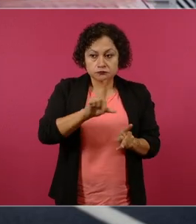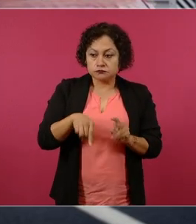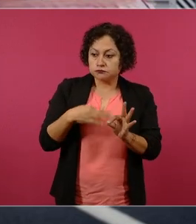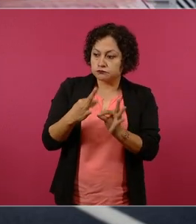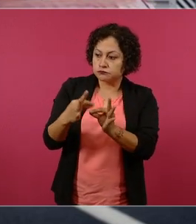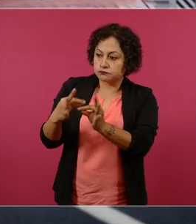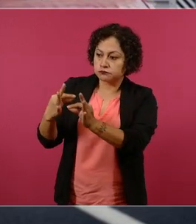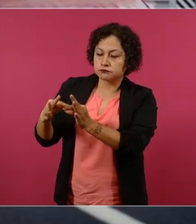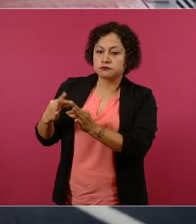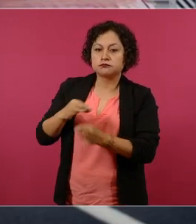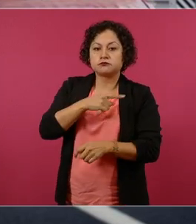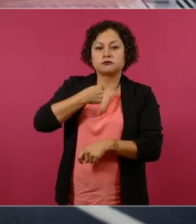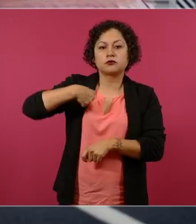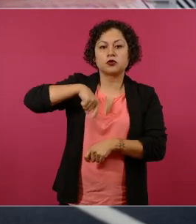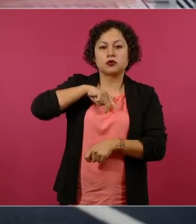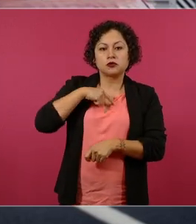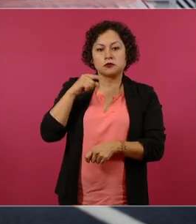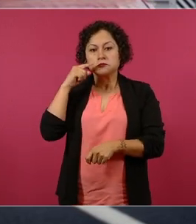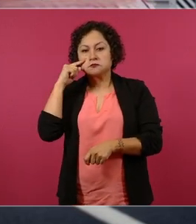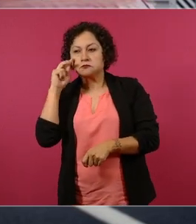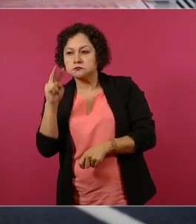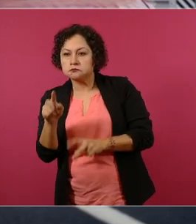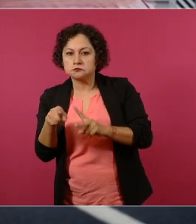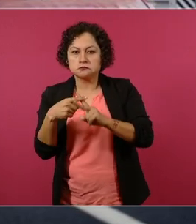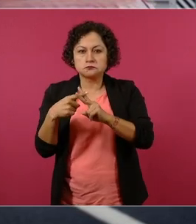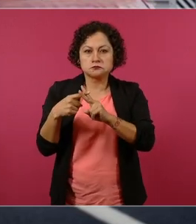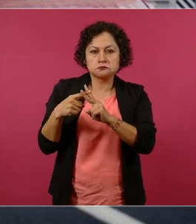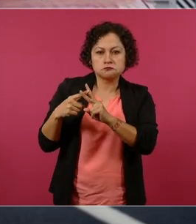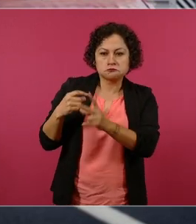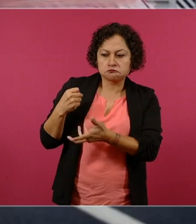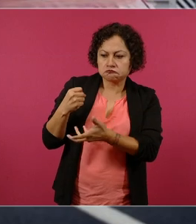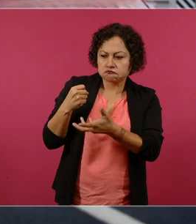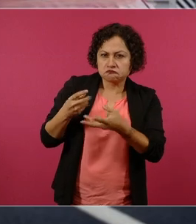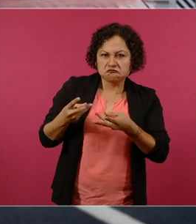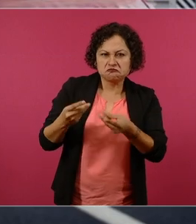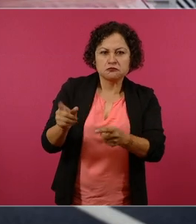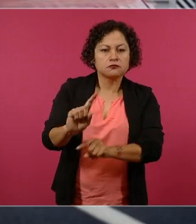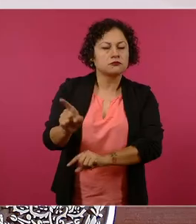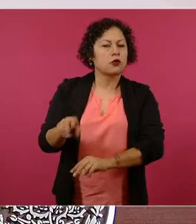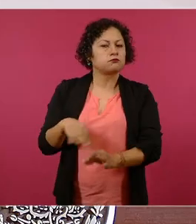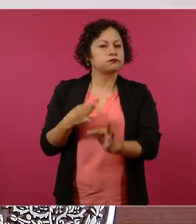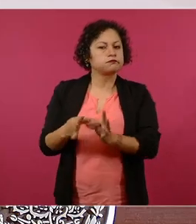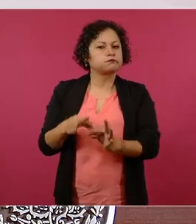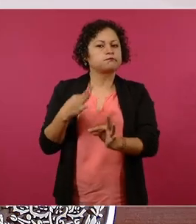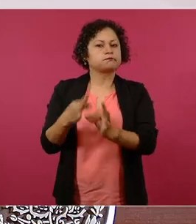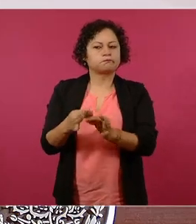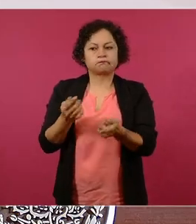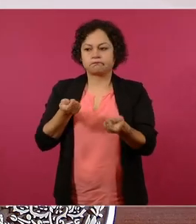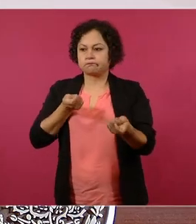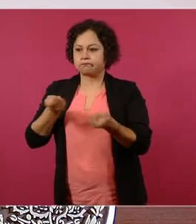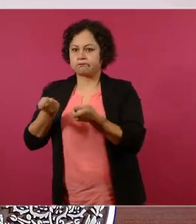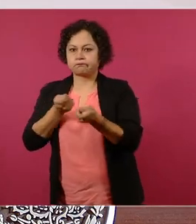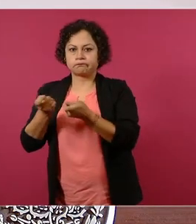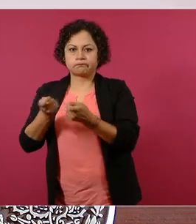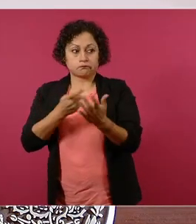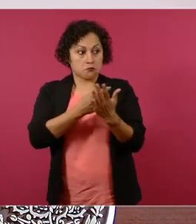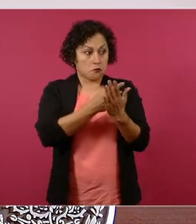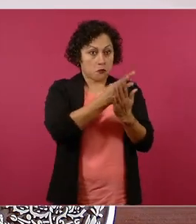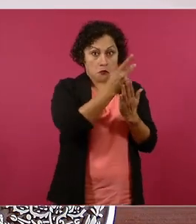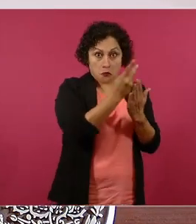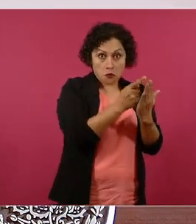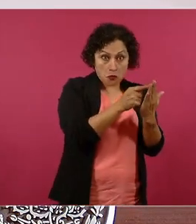alcance y costo en cada una de ellas de tal forma que sigamos en en pie al programa que teníamos